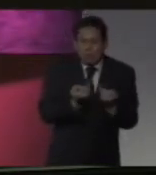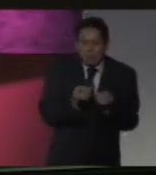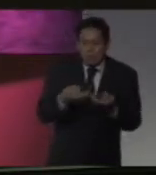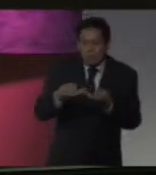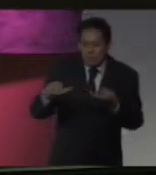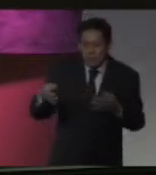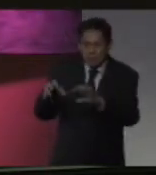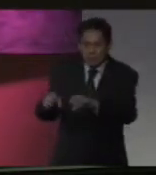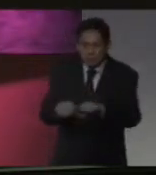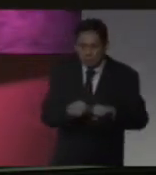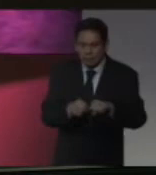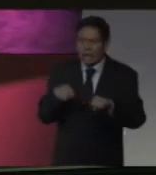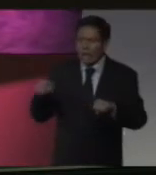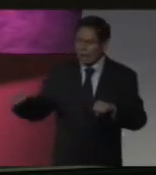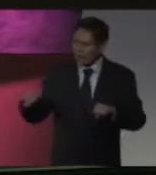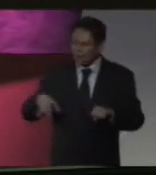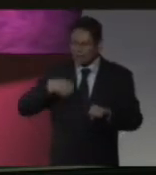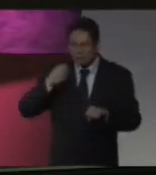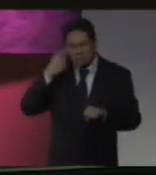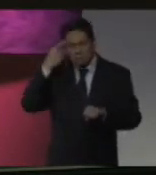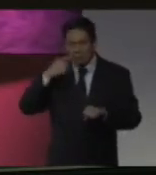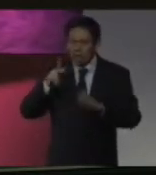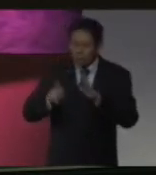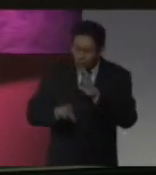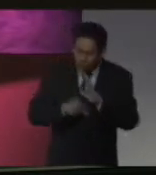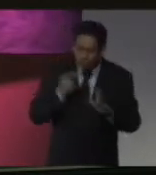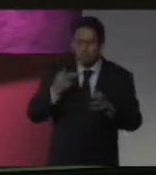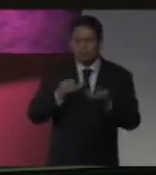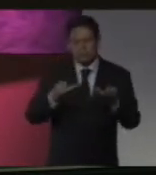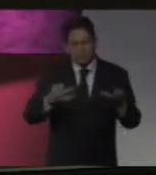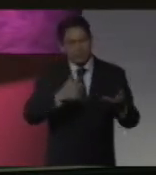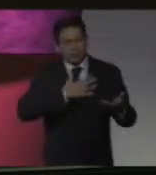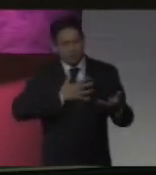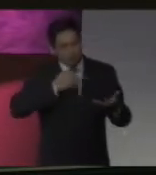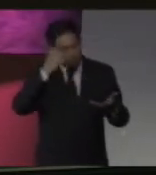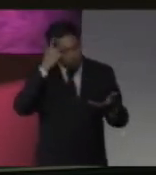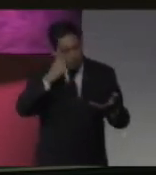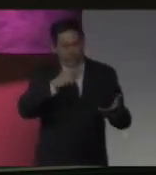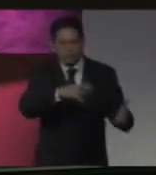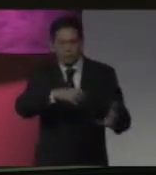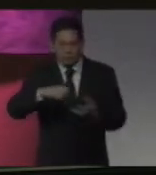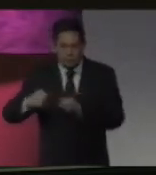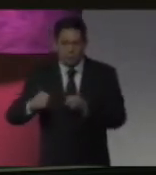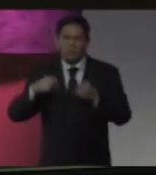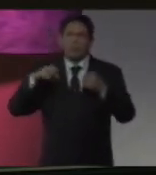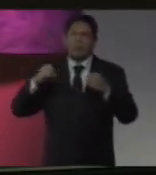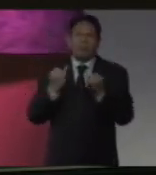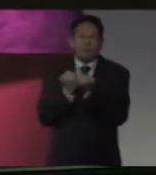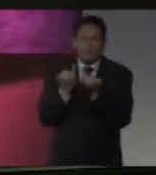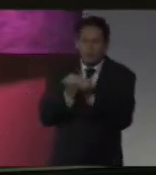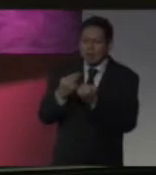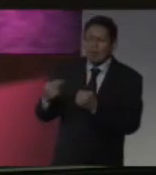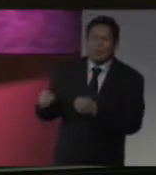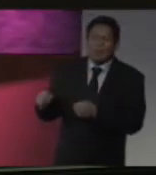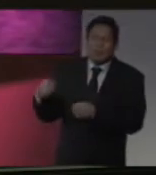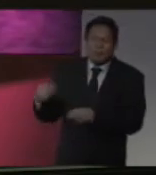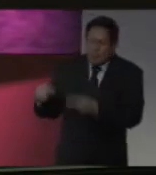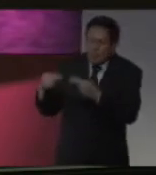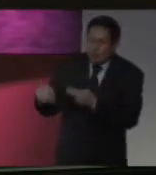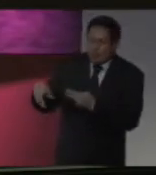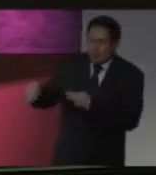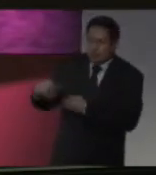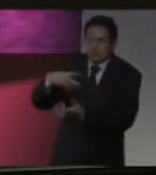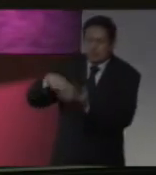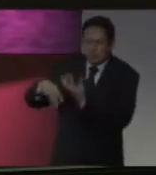tierras, estrategias de agricultura comunitaria, creación de formas alternativas de mercados locales, intercambio y apoyo